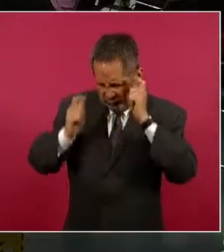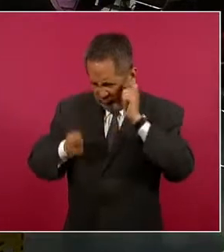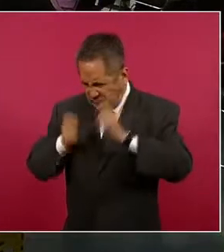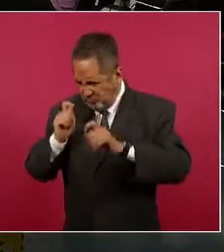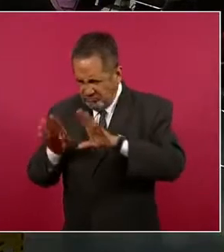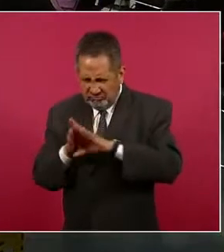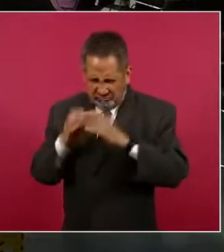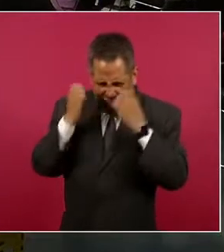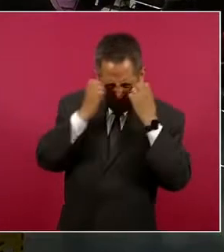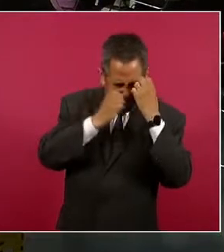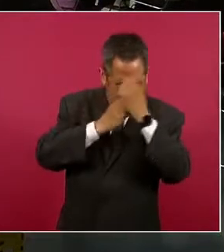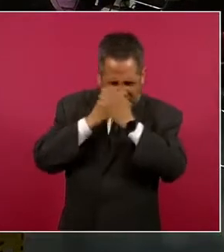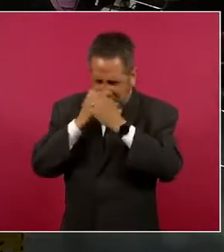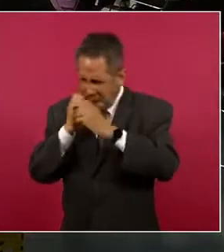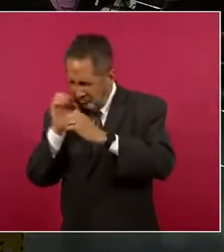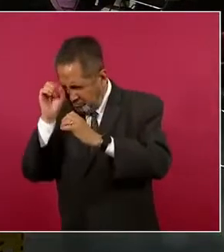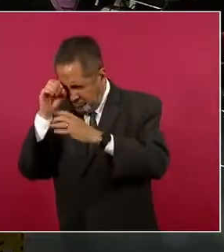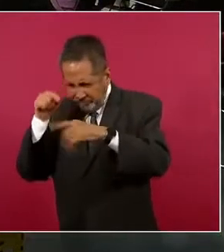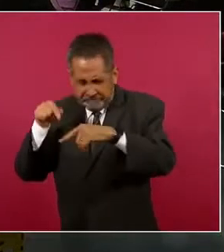especialistas,